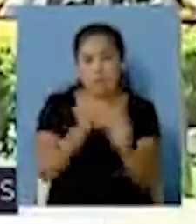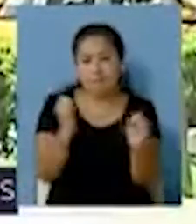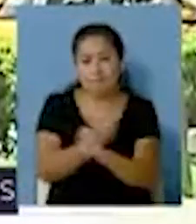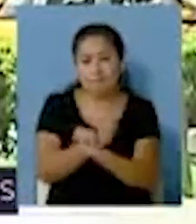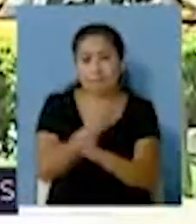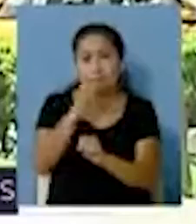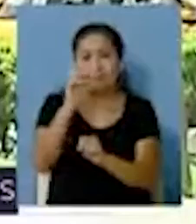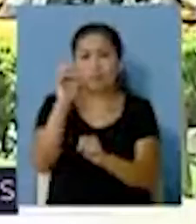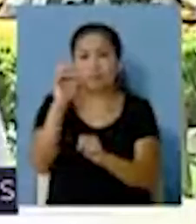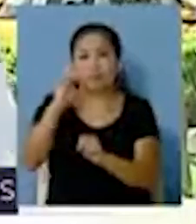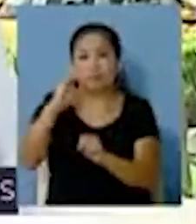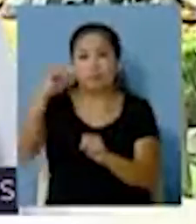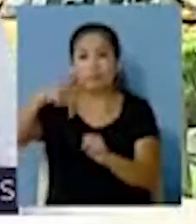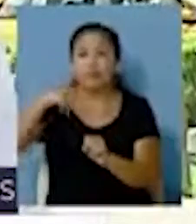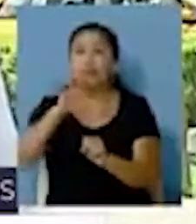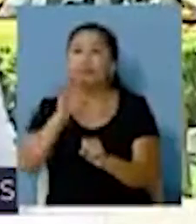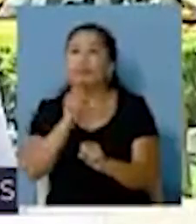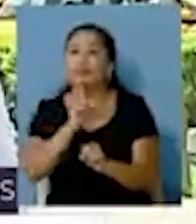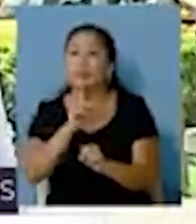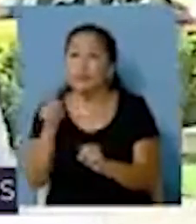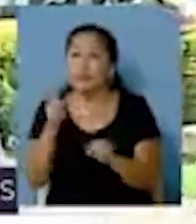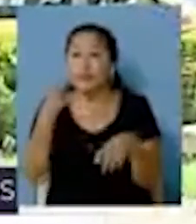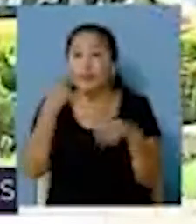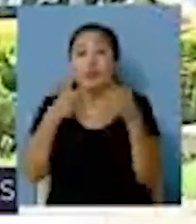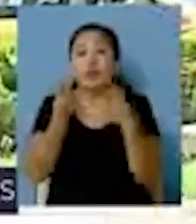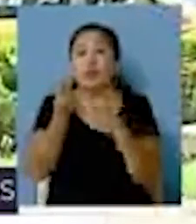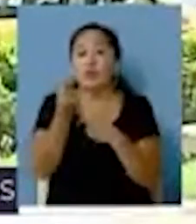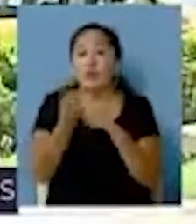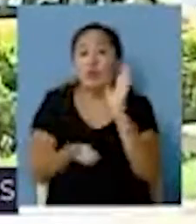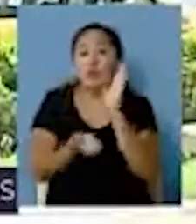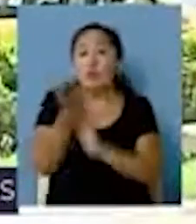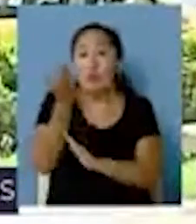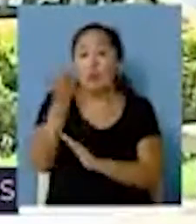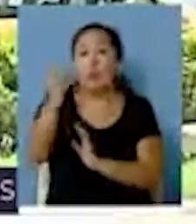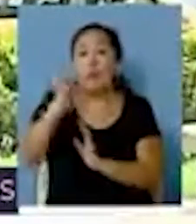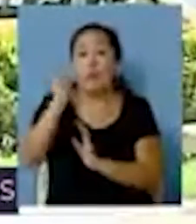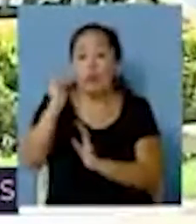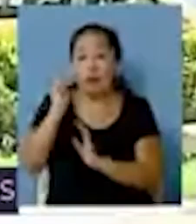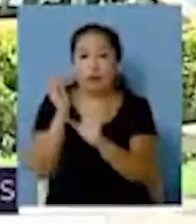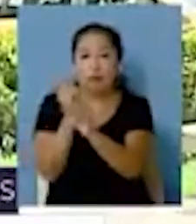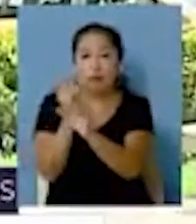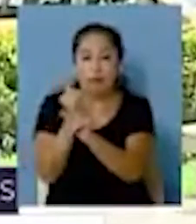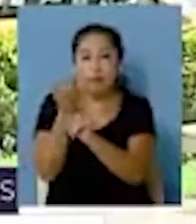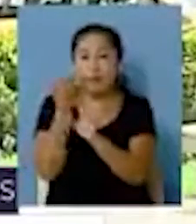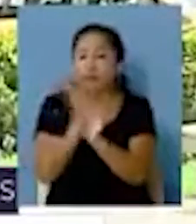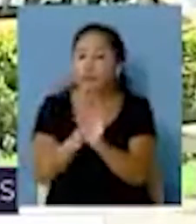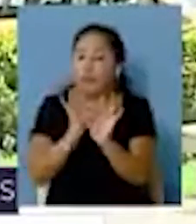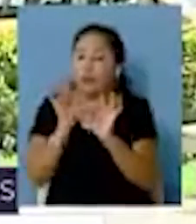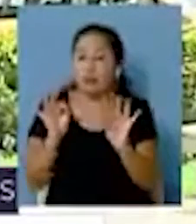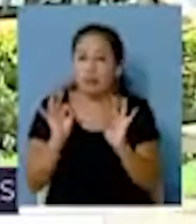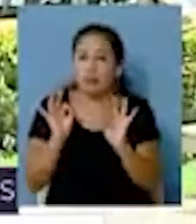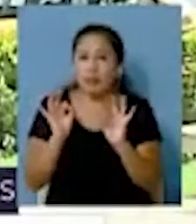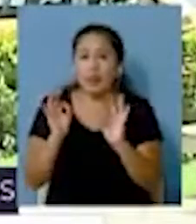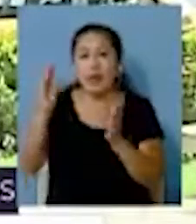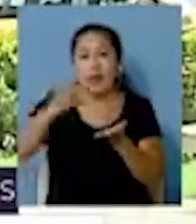CNRT, el cuadro tarifario estaba todo acá, que había sido precargado. Recibimos